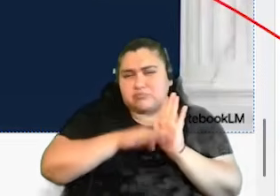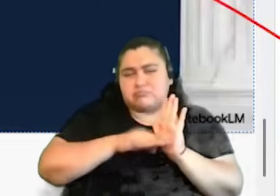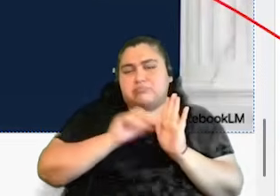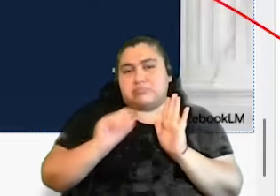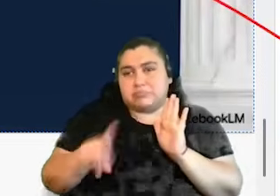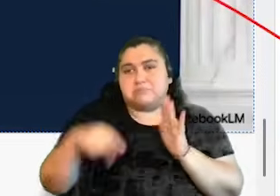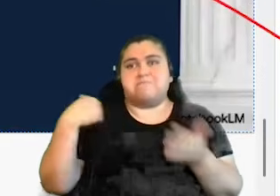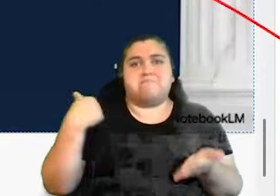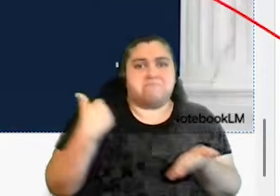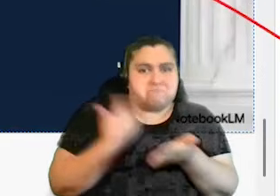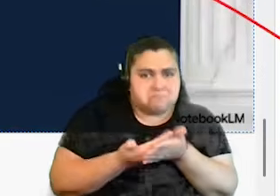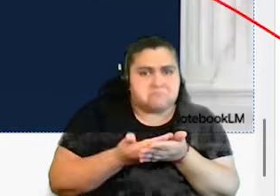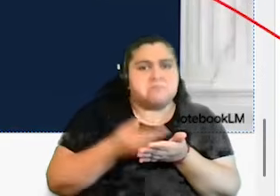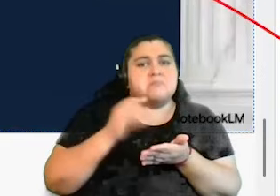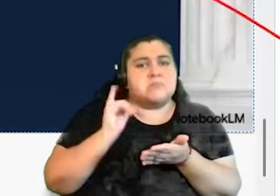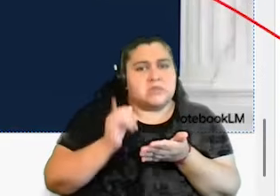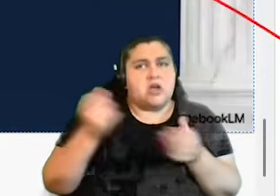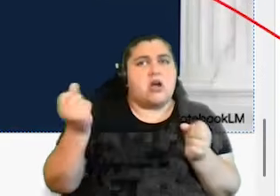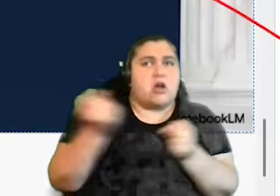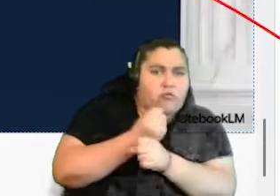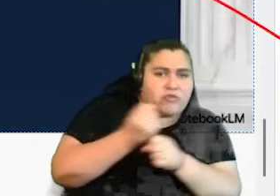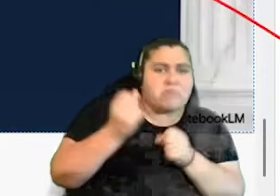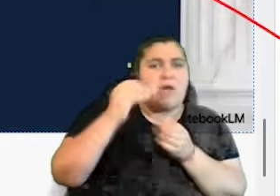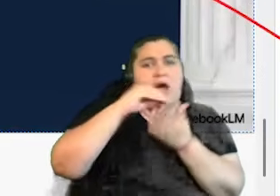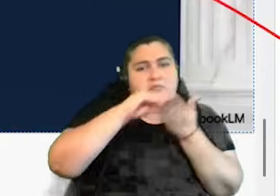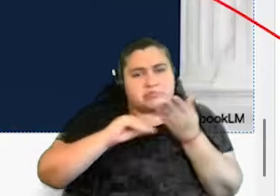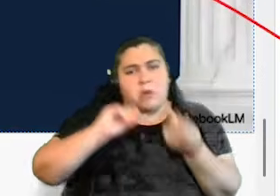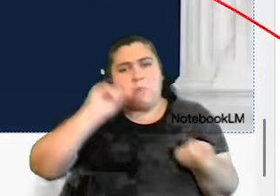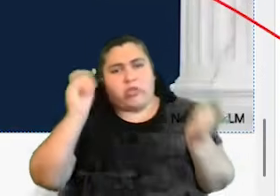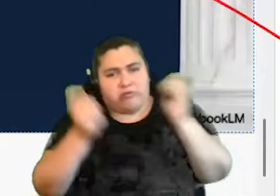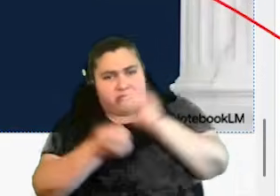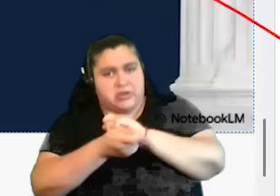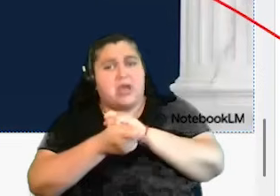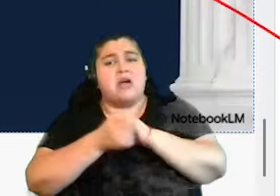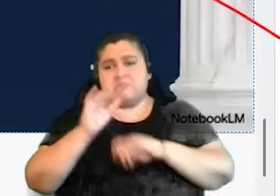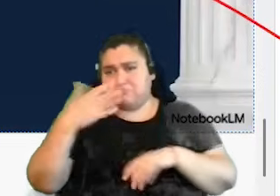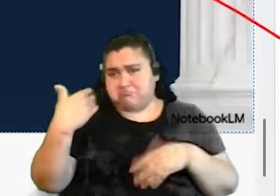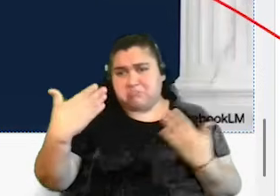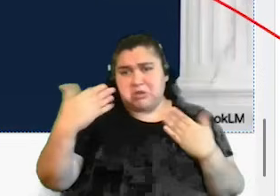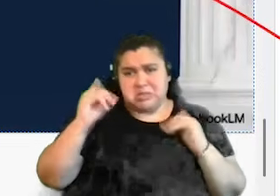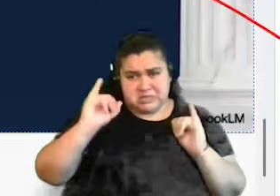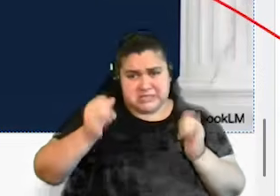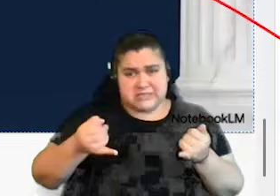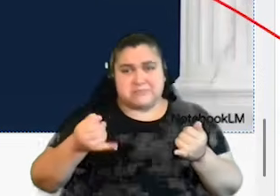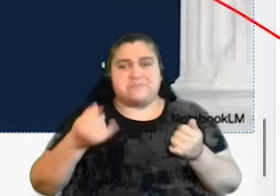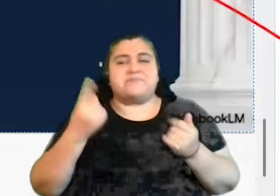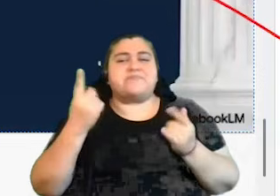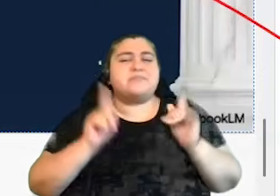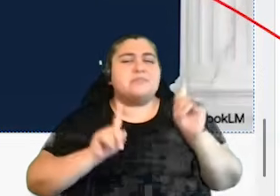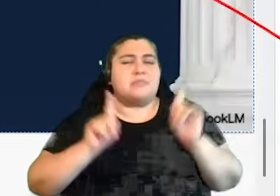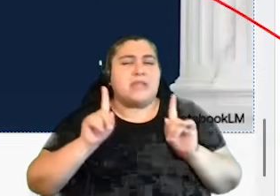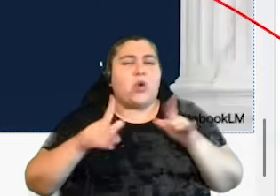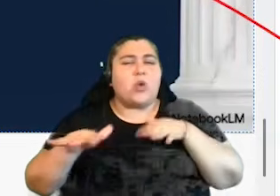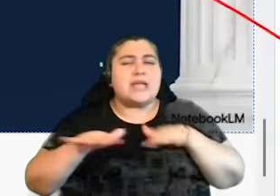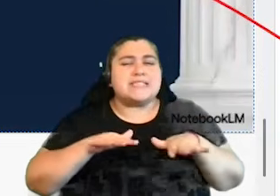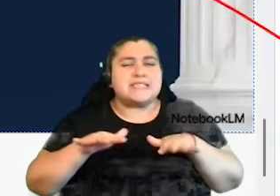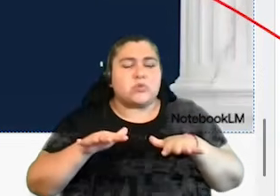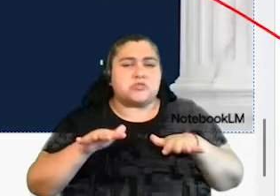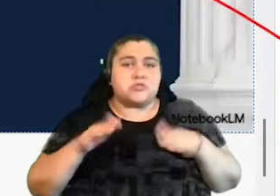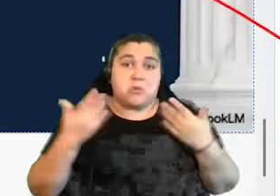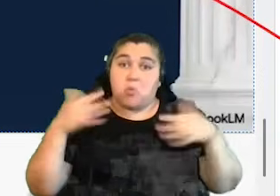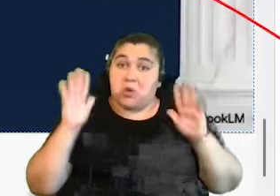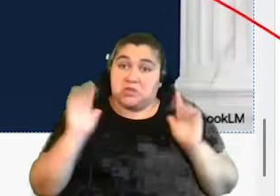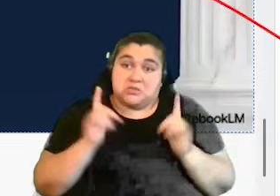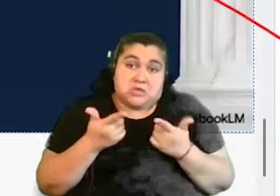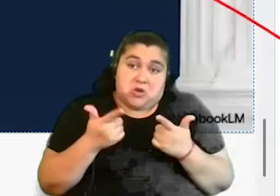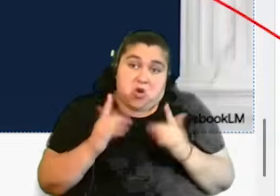puede incorporar, confirmar, modificar. Yo pensaba, ¿no? Hay algunas situaciones que pueden no estar en las bases